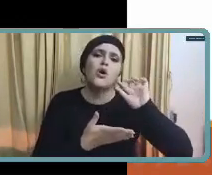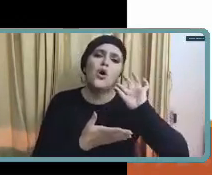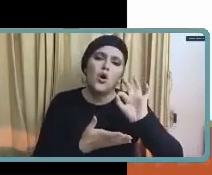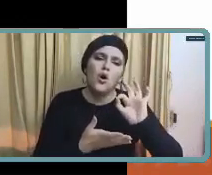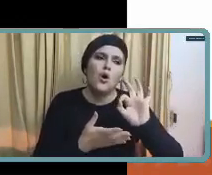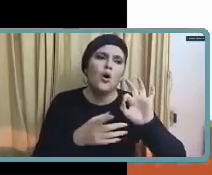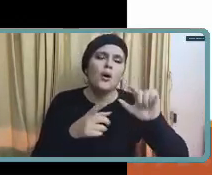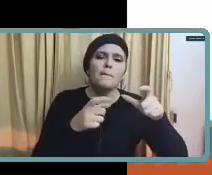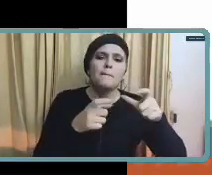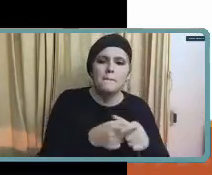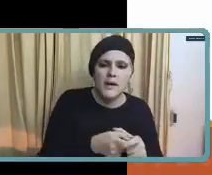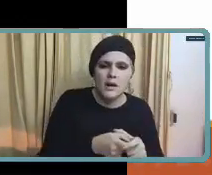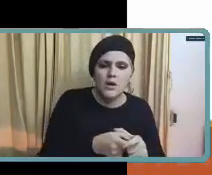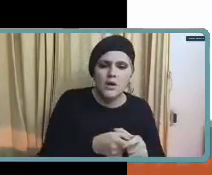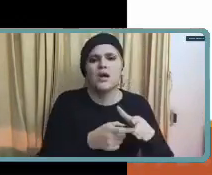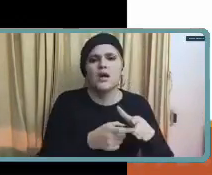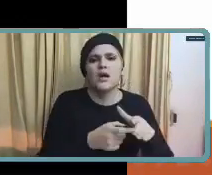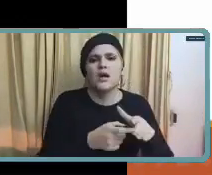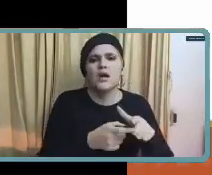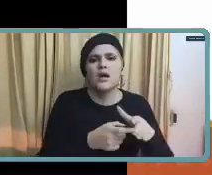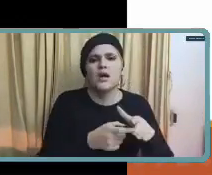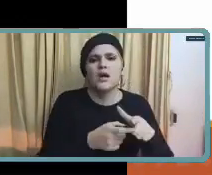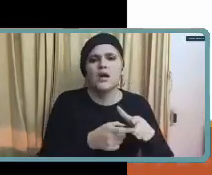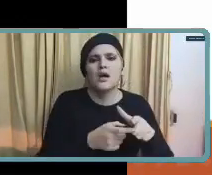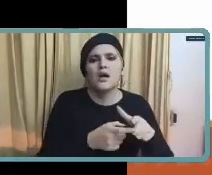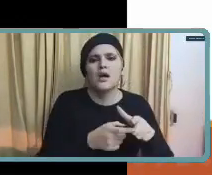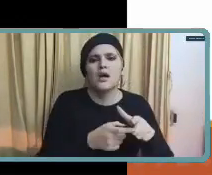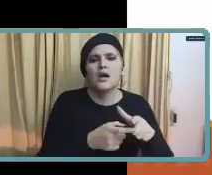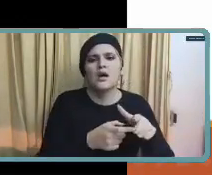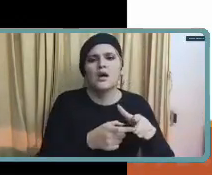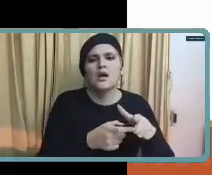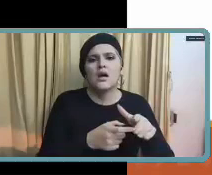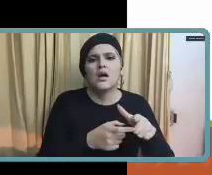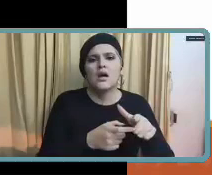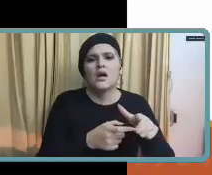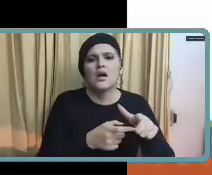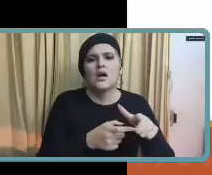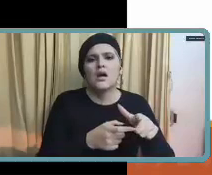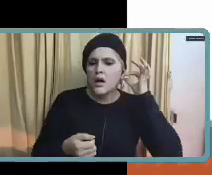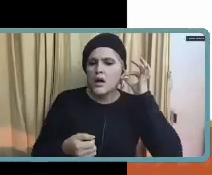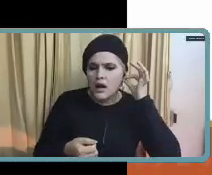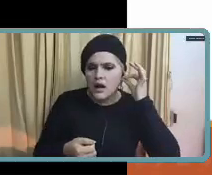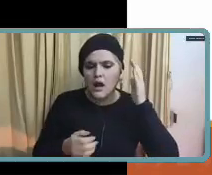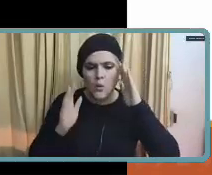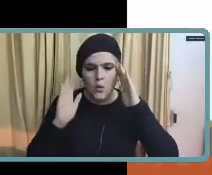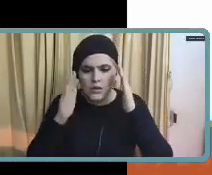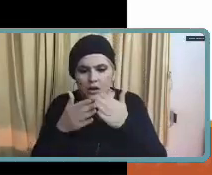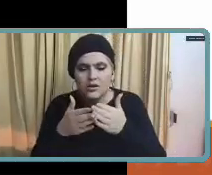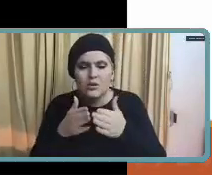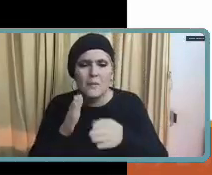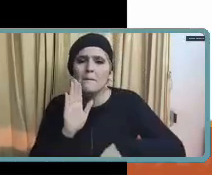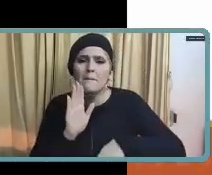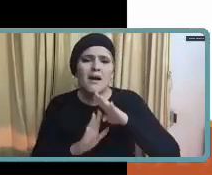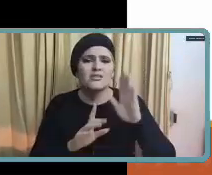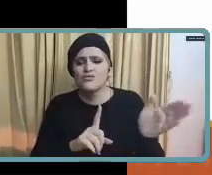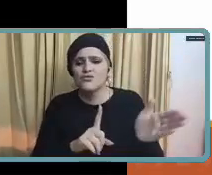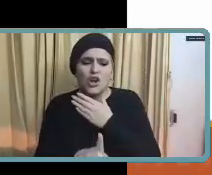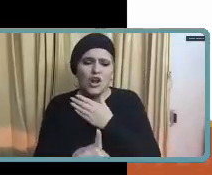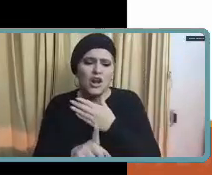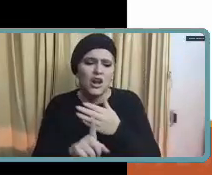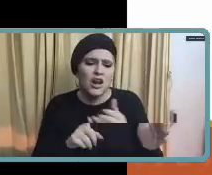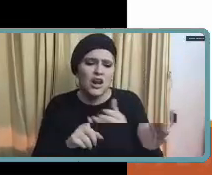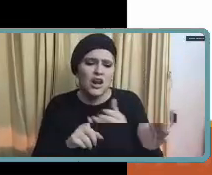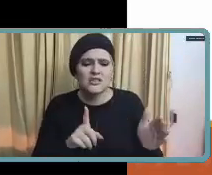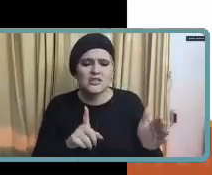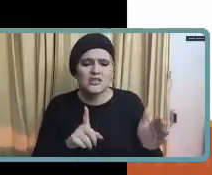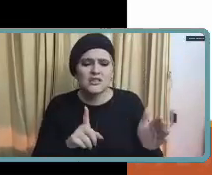Mantén una perspectiva de género. Las chicas y las mujeres autistas tienen a menudo un riesgo mayor de violencia, lesión o abuso.